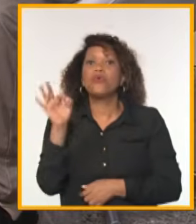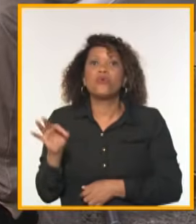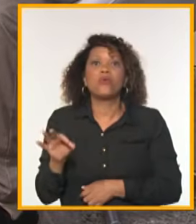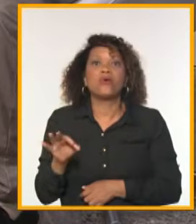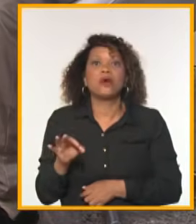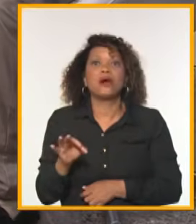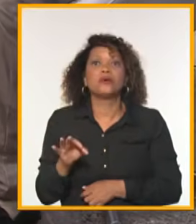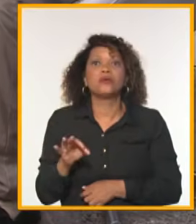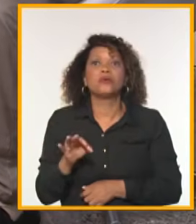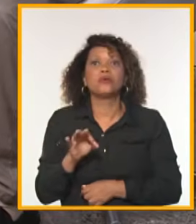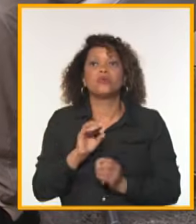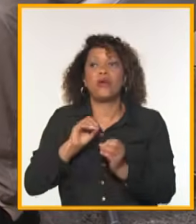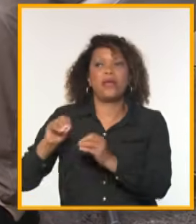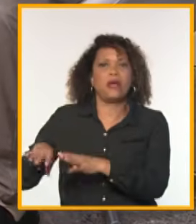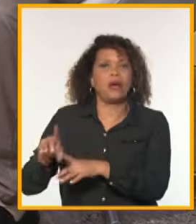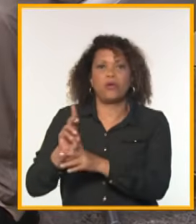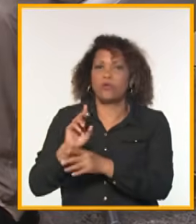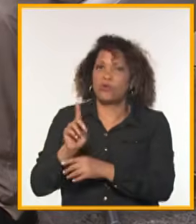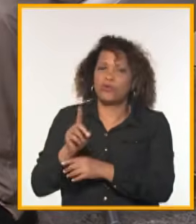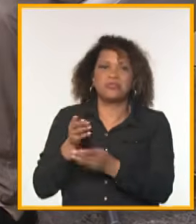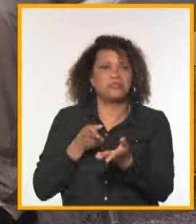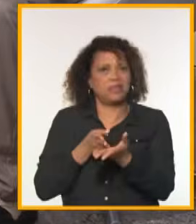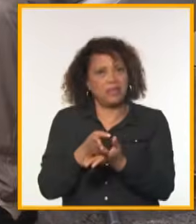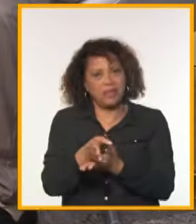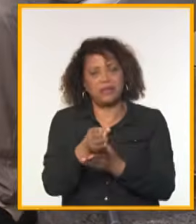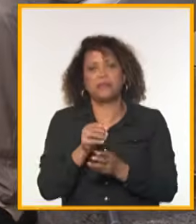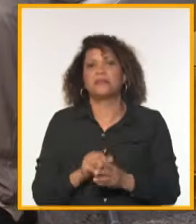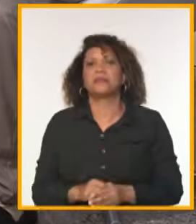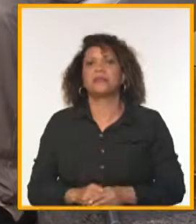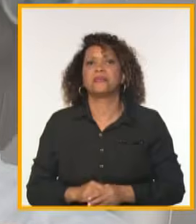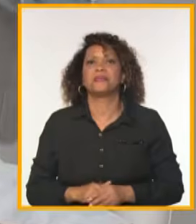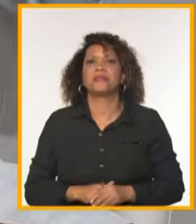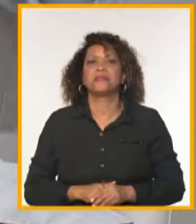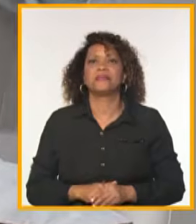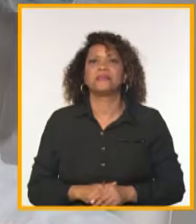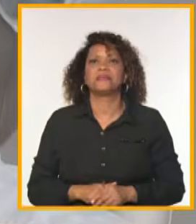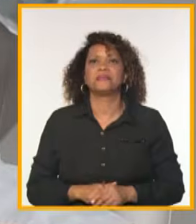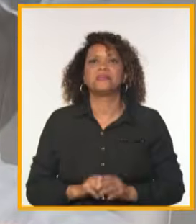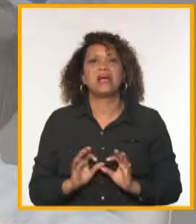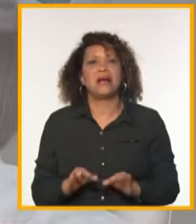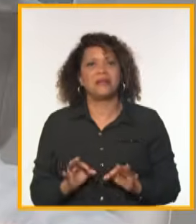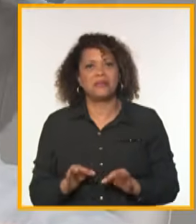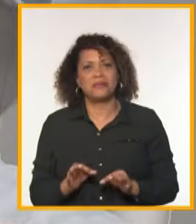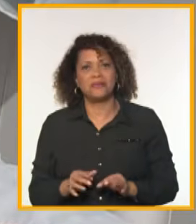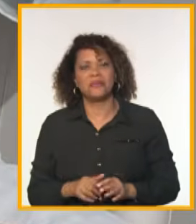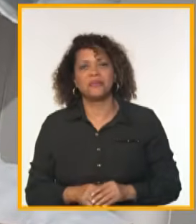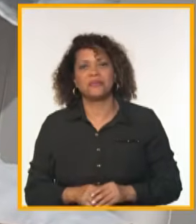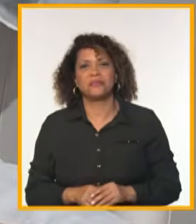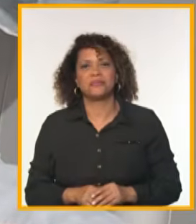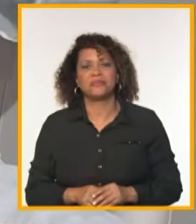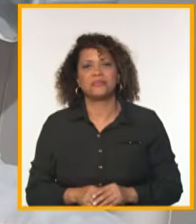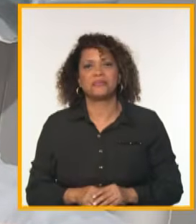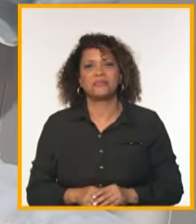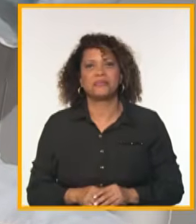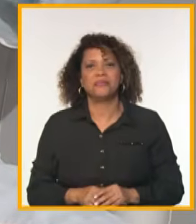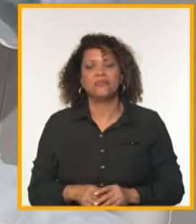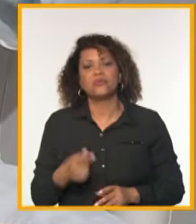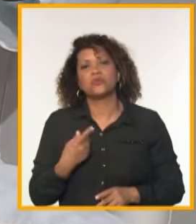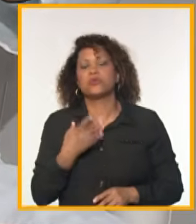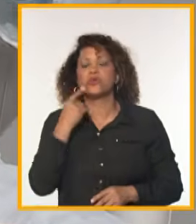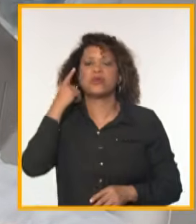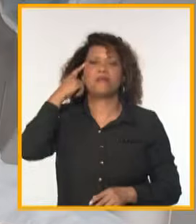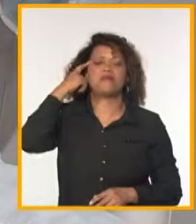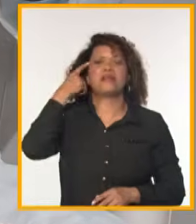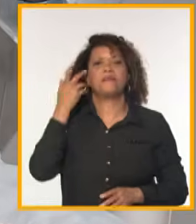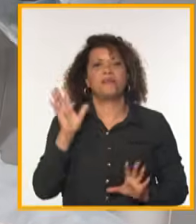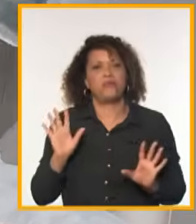todavía no ha dejado. Claro, así mismo es. Entonces, ahí nosotros, yo dije, bueno, si